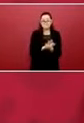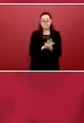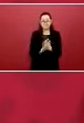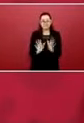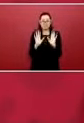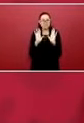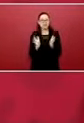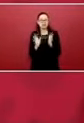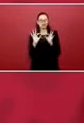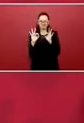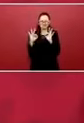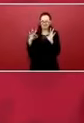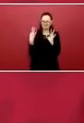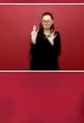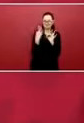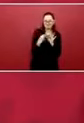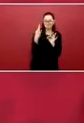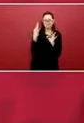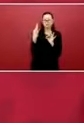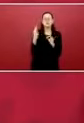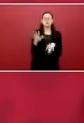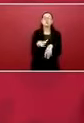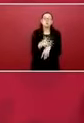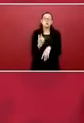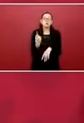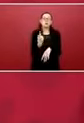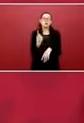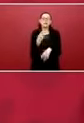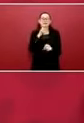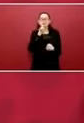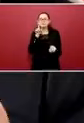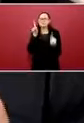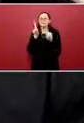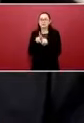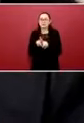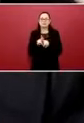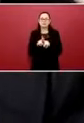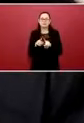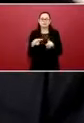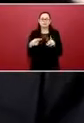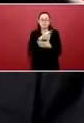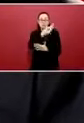depurado, porque esto ha implicado un trabajo de